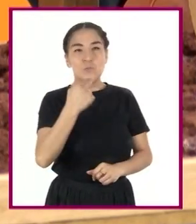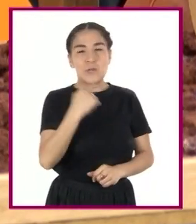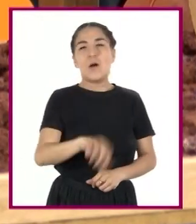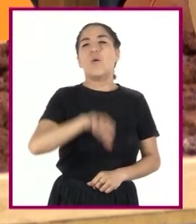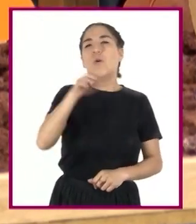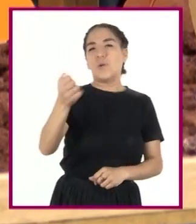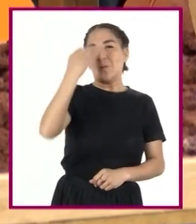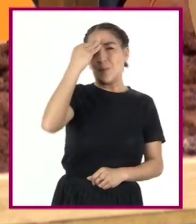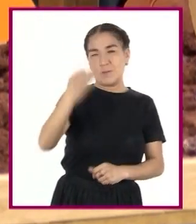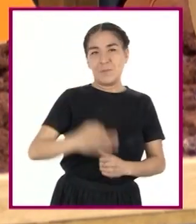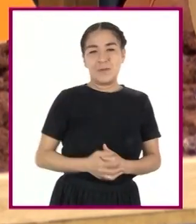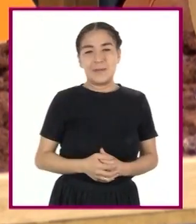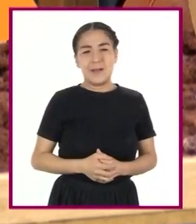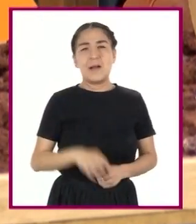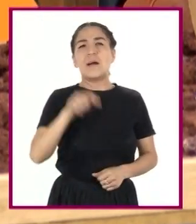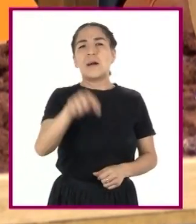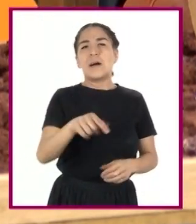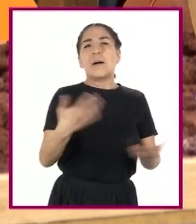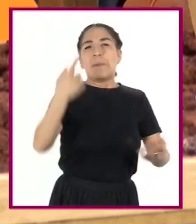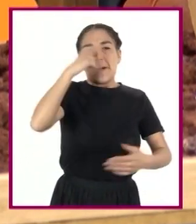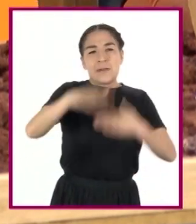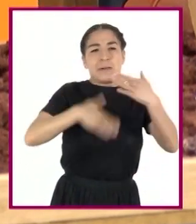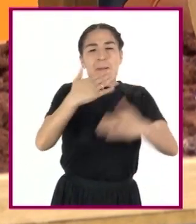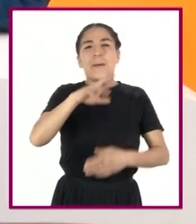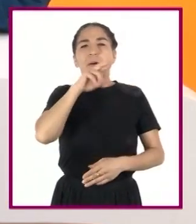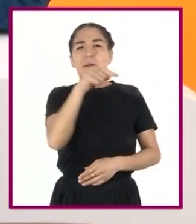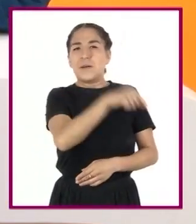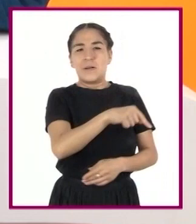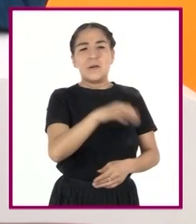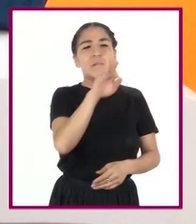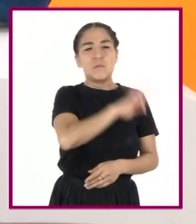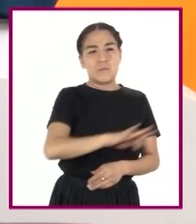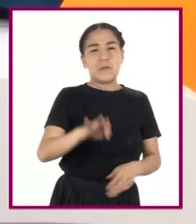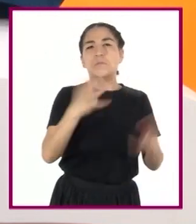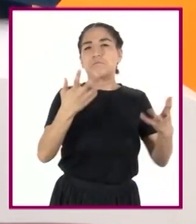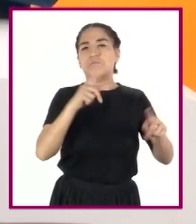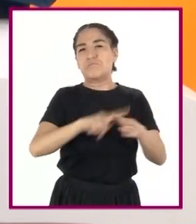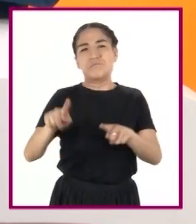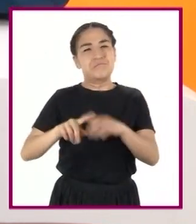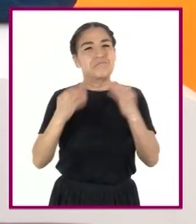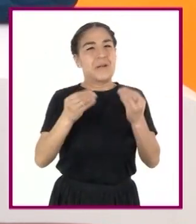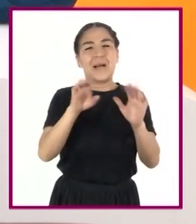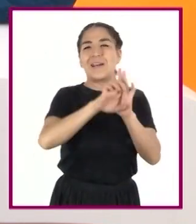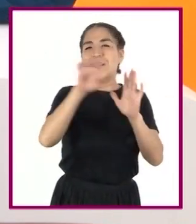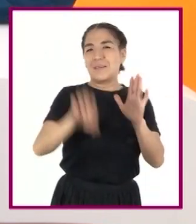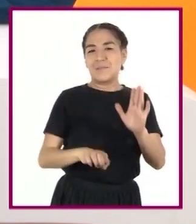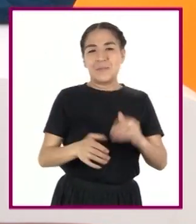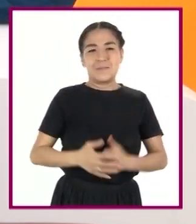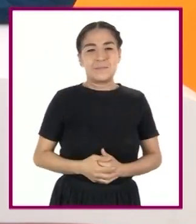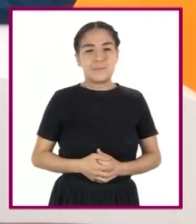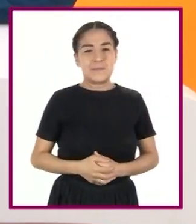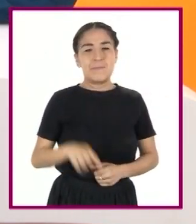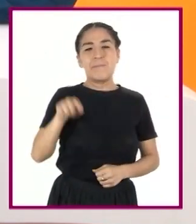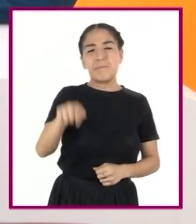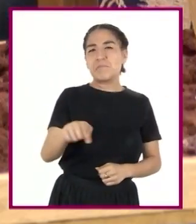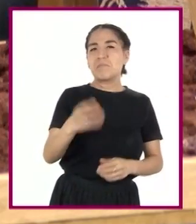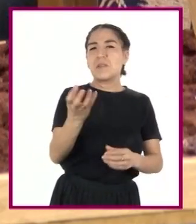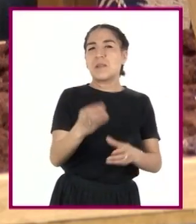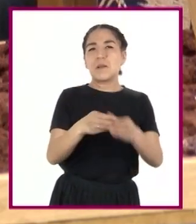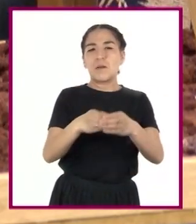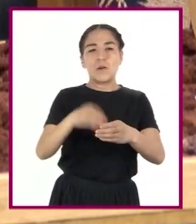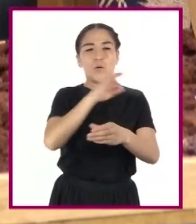momento. Las áreas de mejora de este sistema pueden ser muchísimas. Por ejemplo, aquí podríamos poner